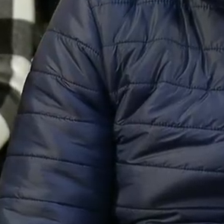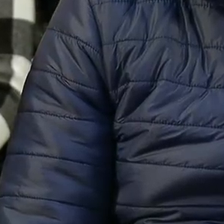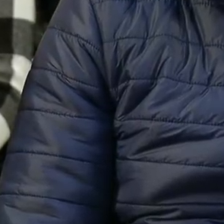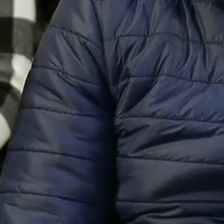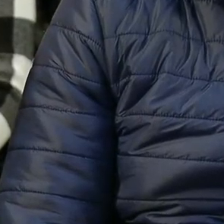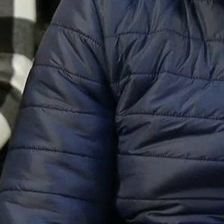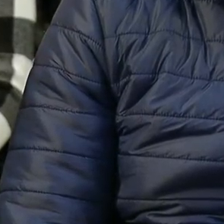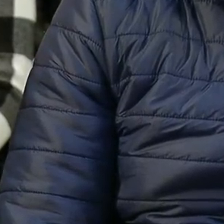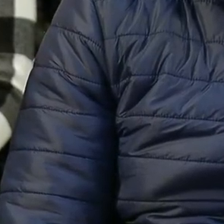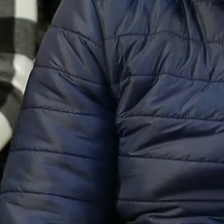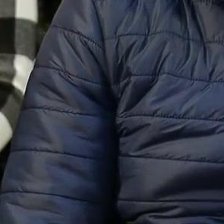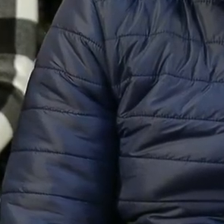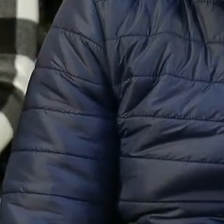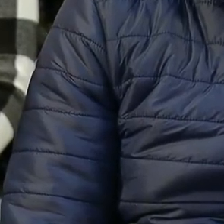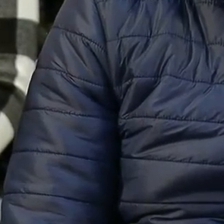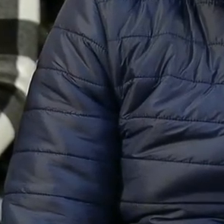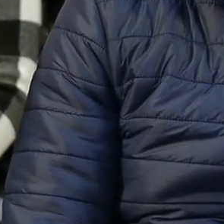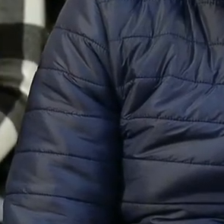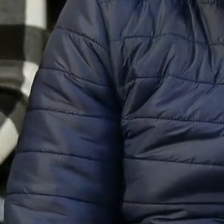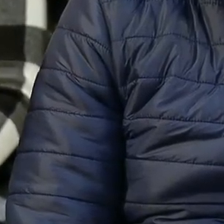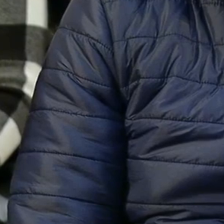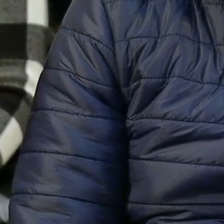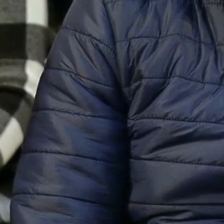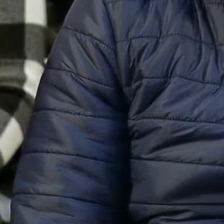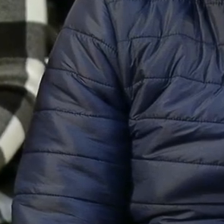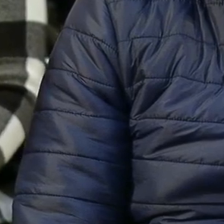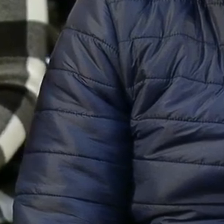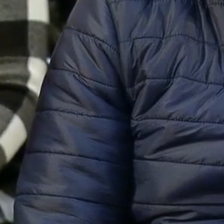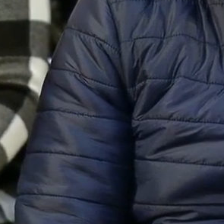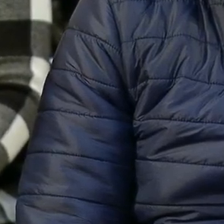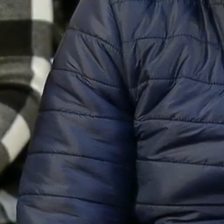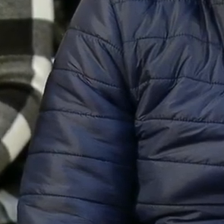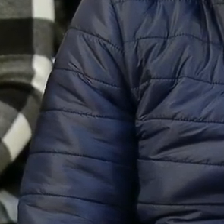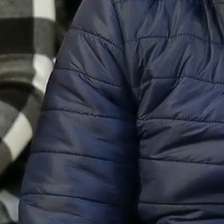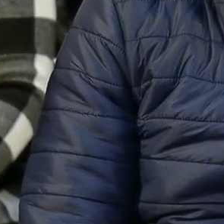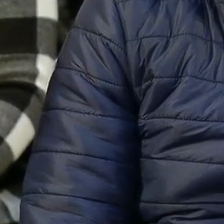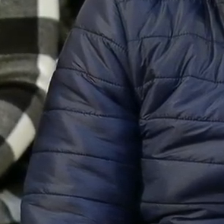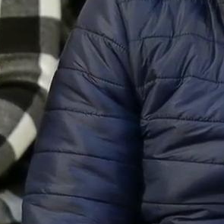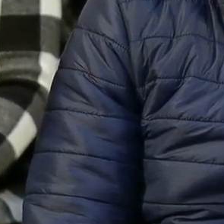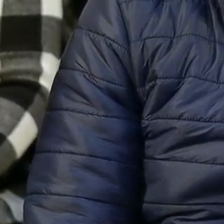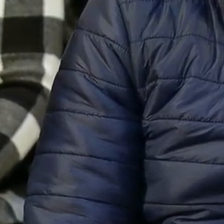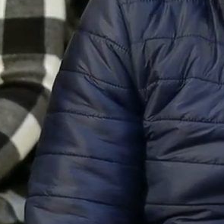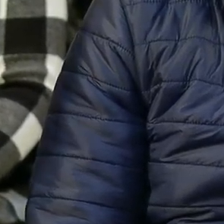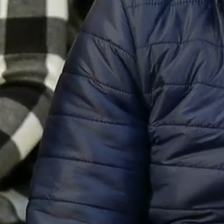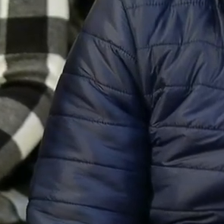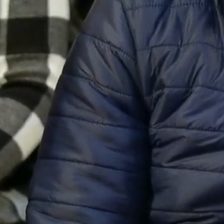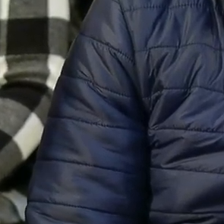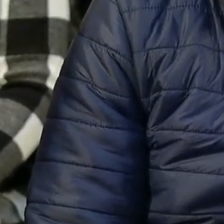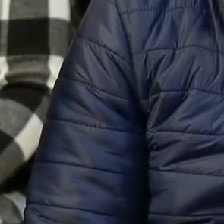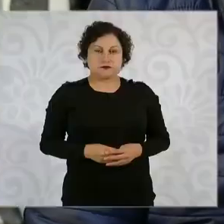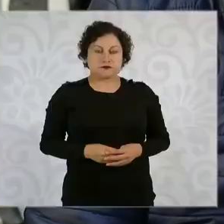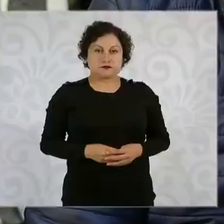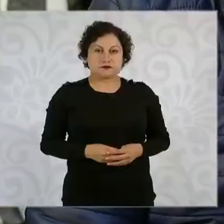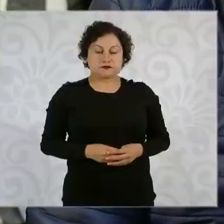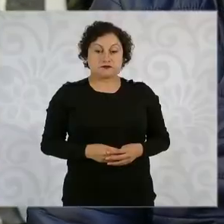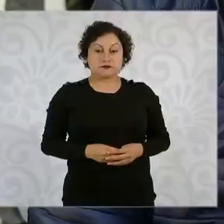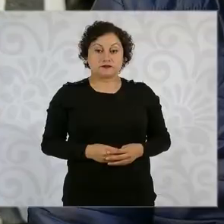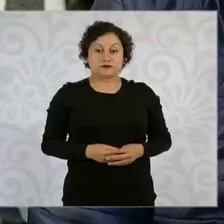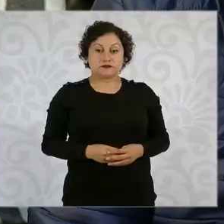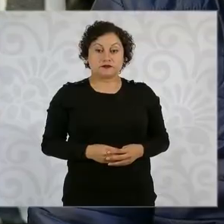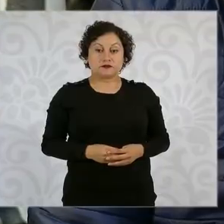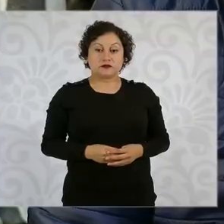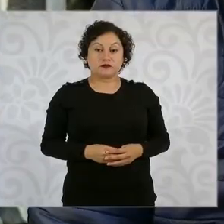constitucionales. Usted que estuvo en el Senado de la República, nos gustaría que nos precisara por qué. Porque hay una diputada de MC, que se llama